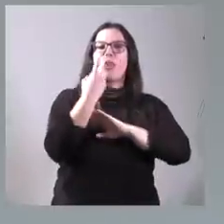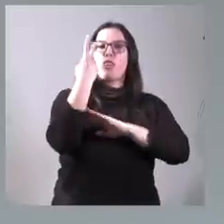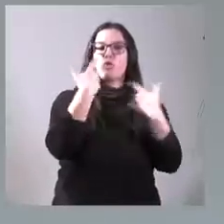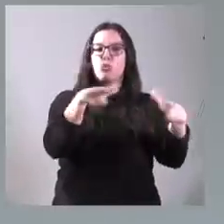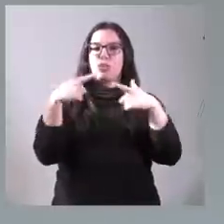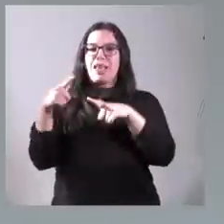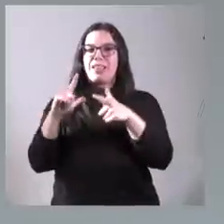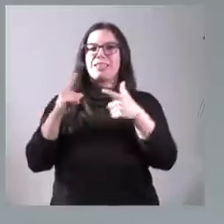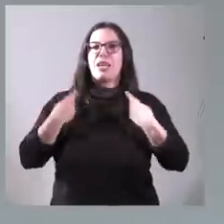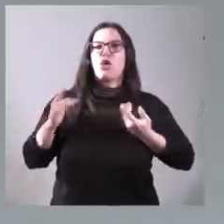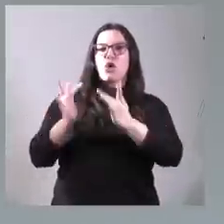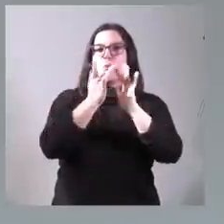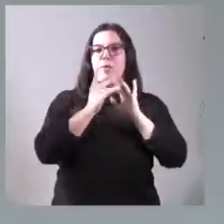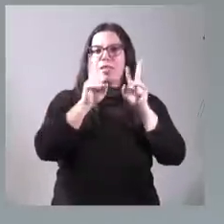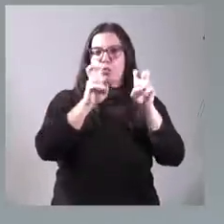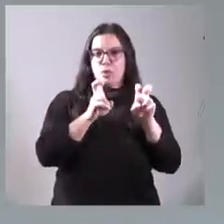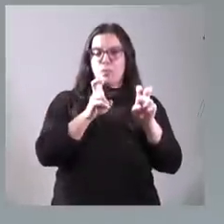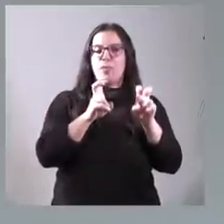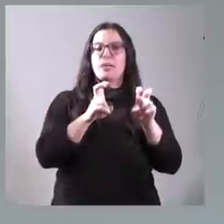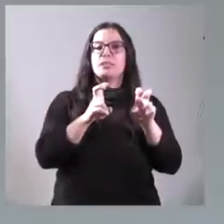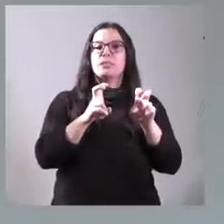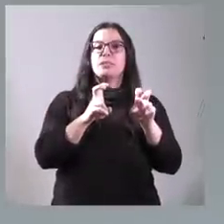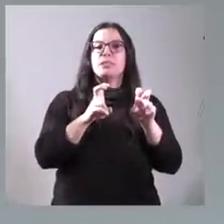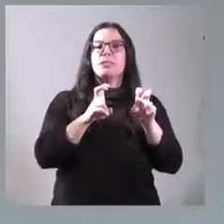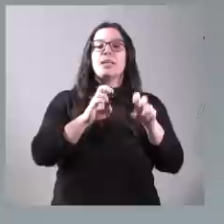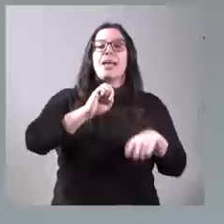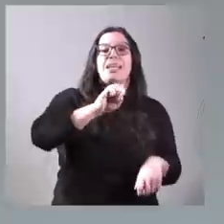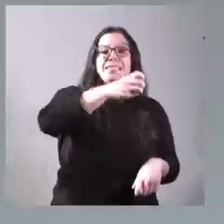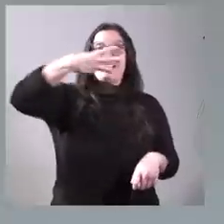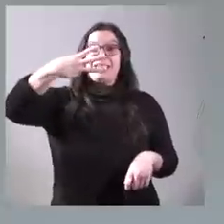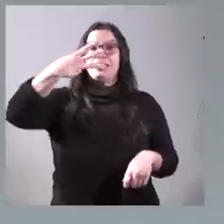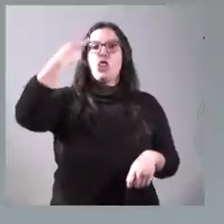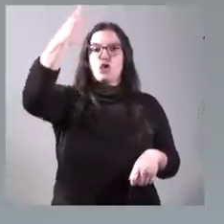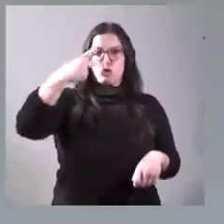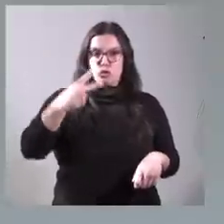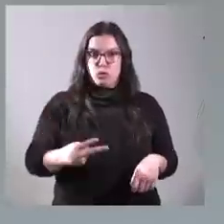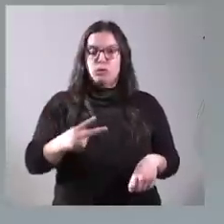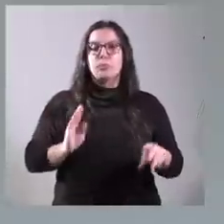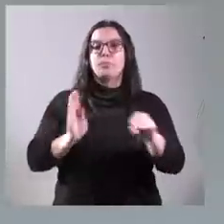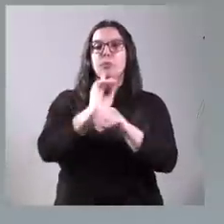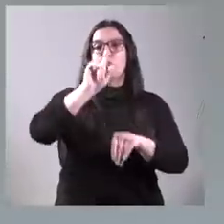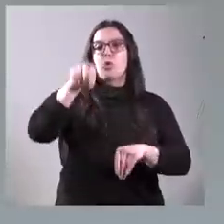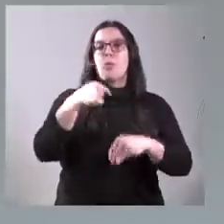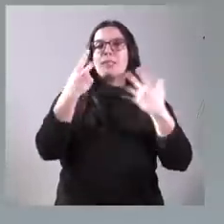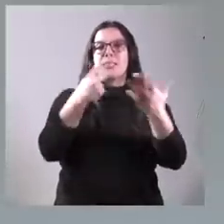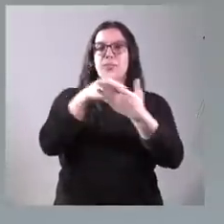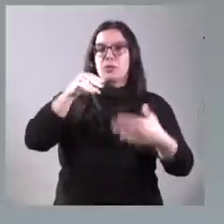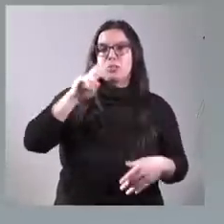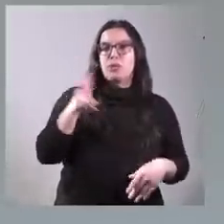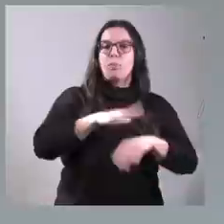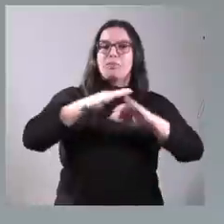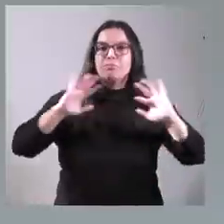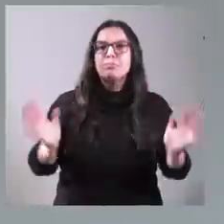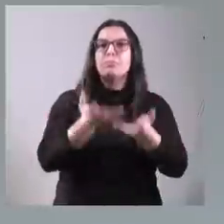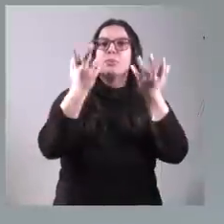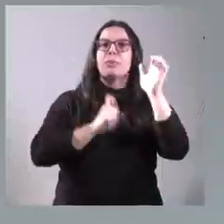de convivencia en cada una de las Tres plantas de habitaciones la inversión es 1,7 millones de euros para impulsar el